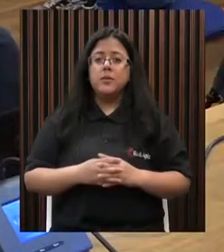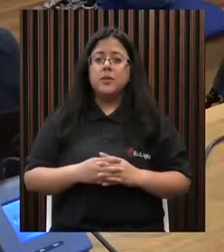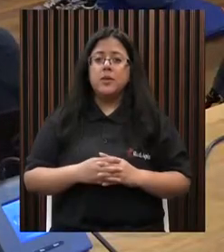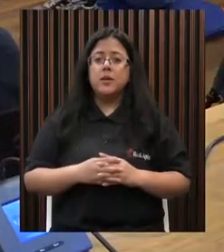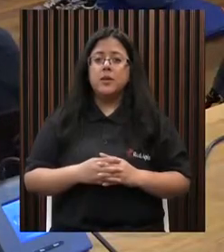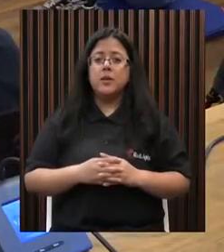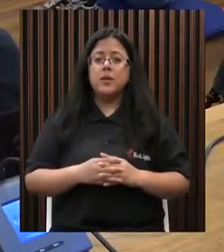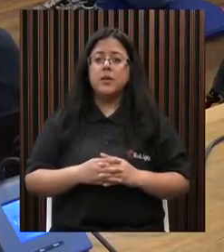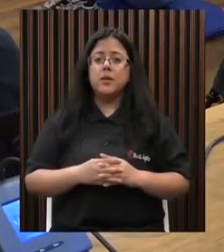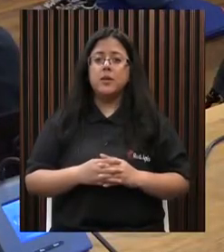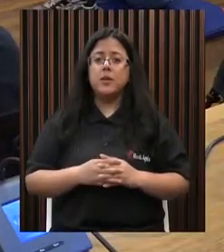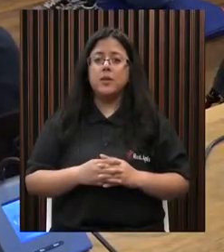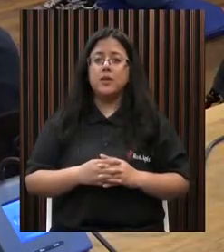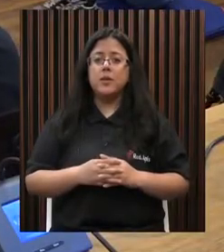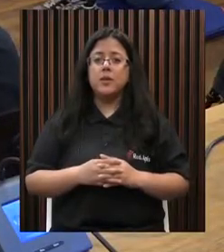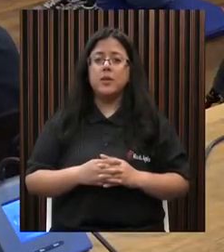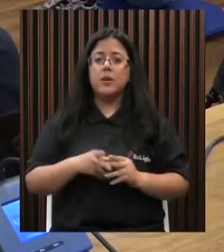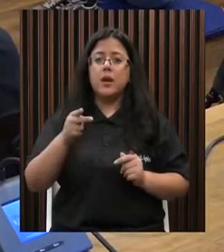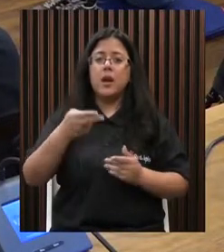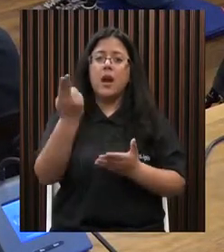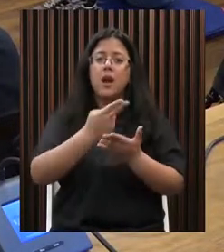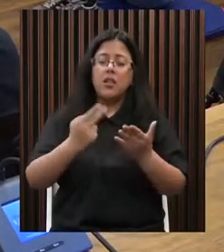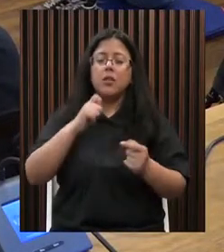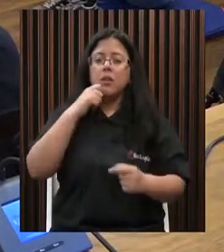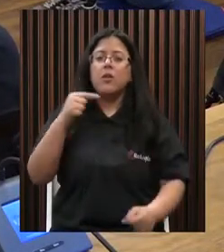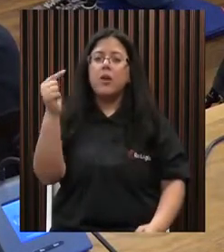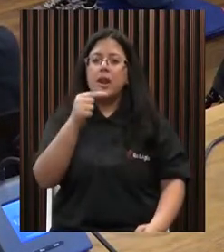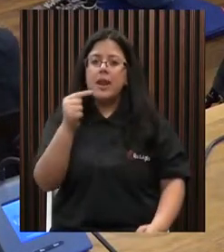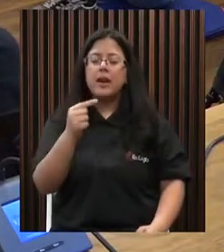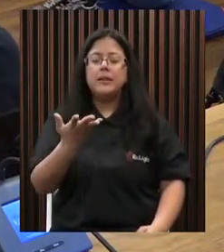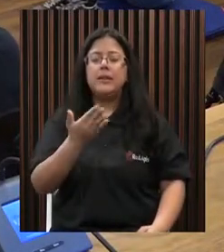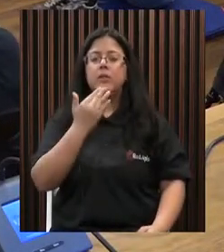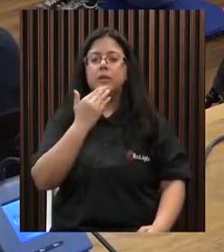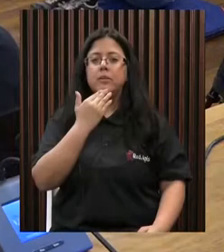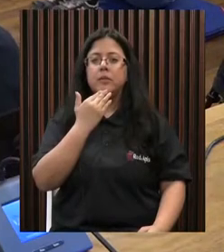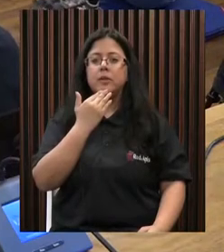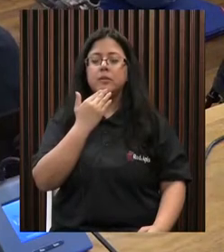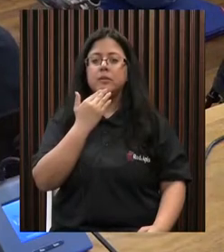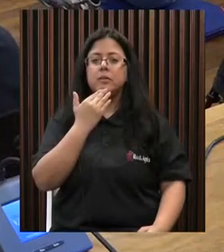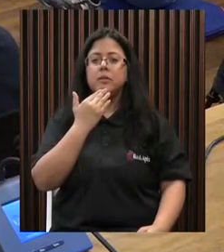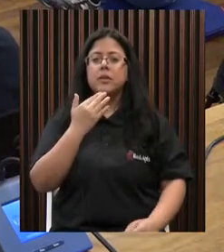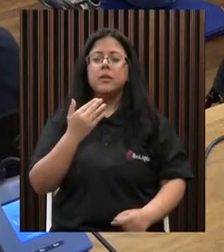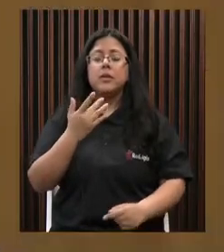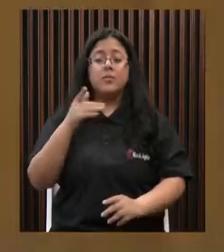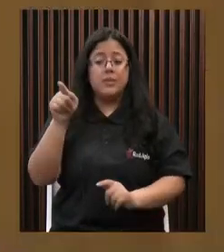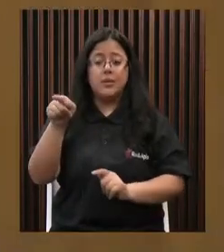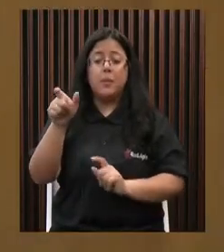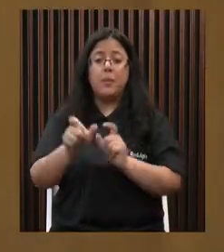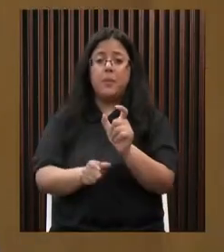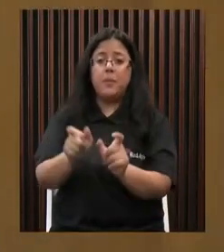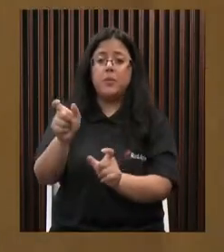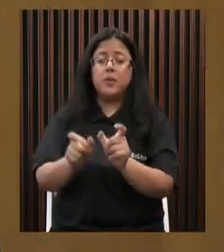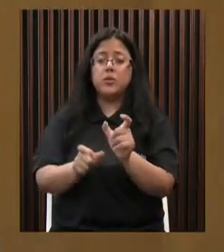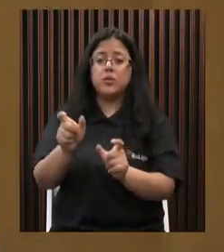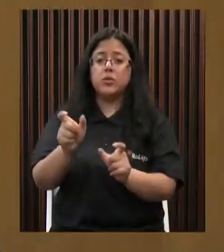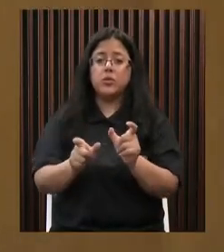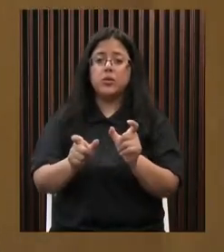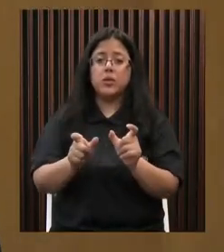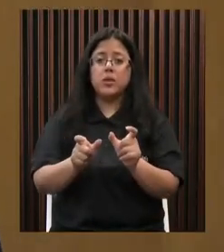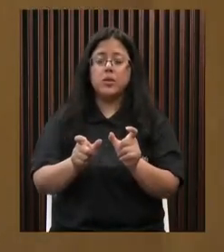se reflejó, cierto, de manera muy negativa al final, porque las personas que